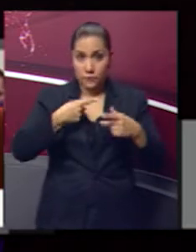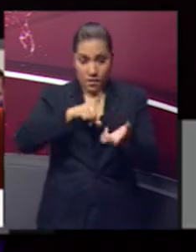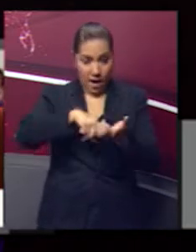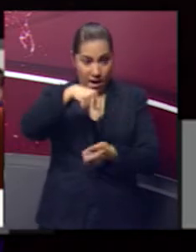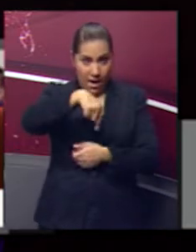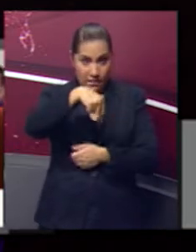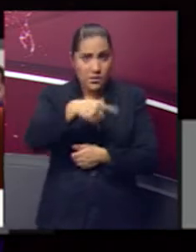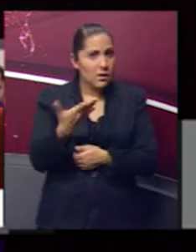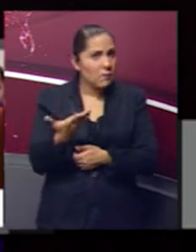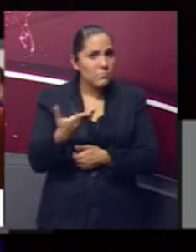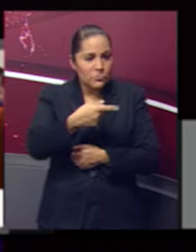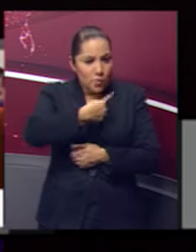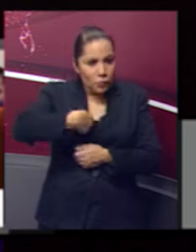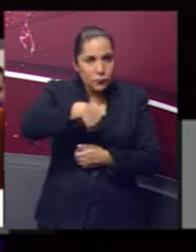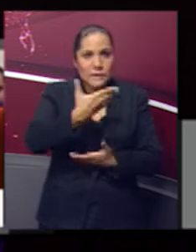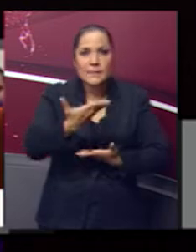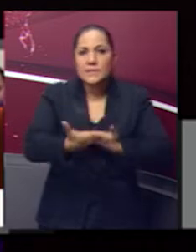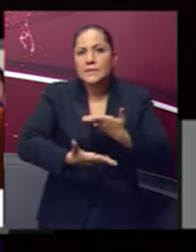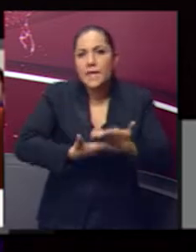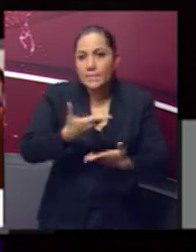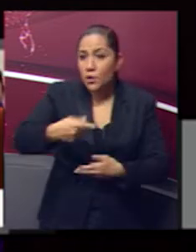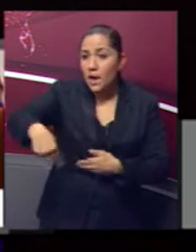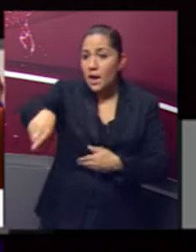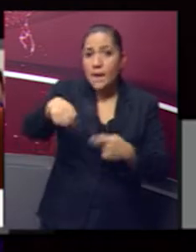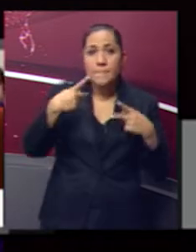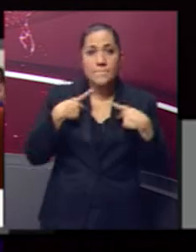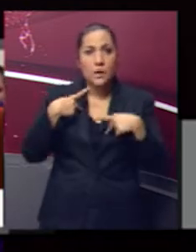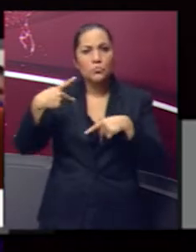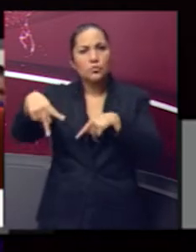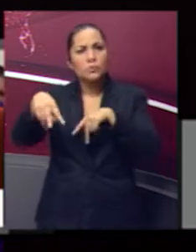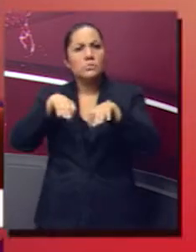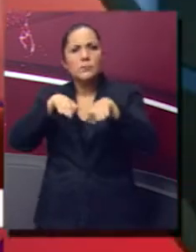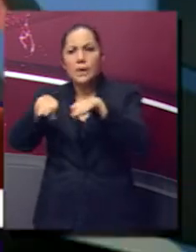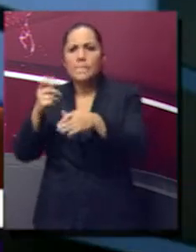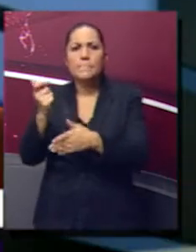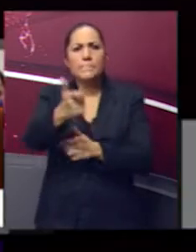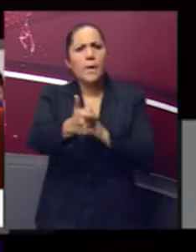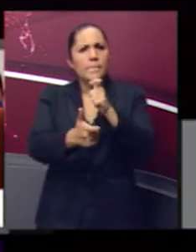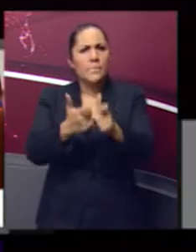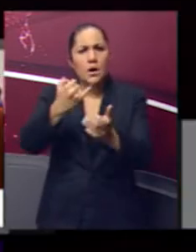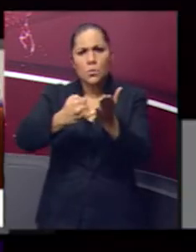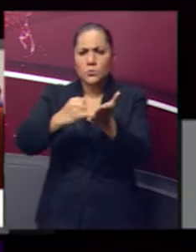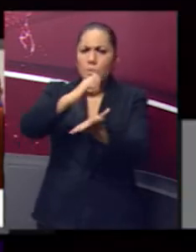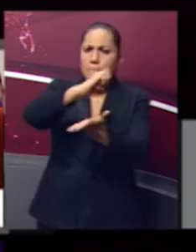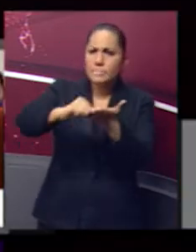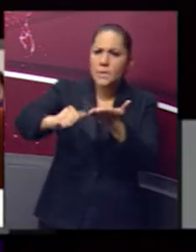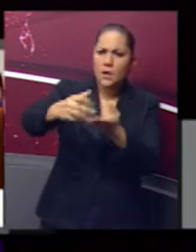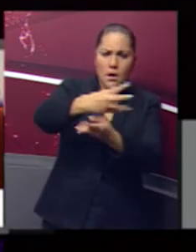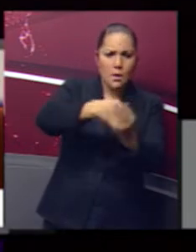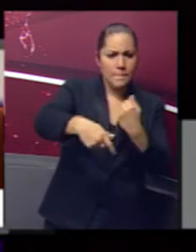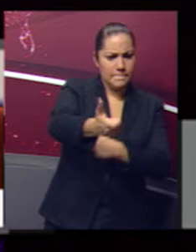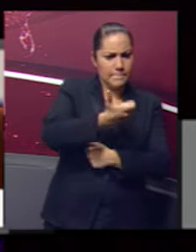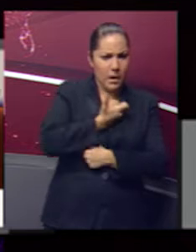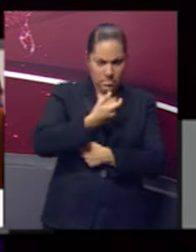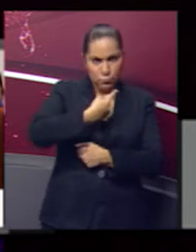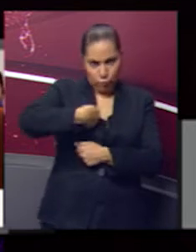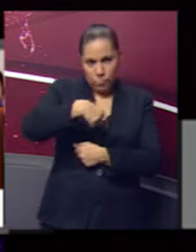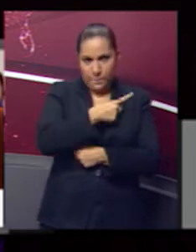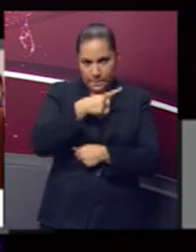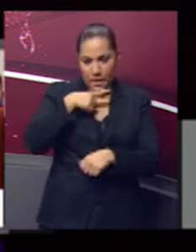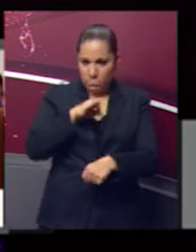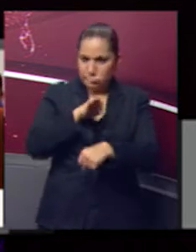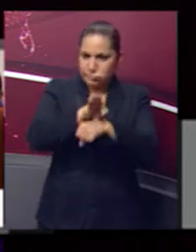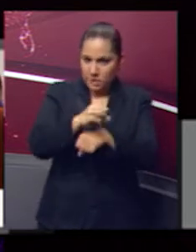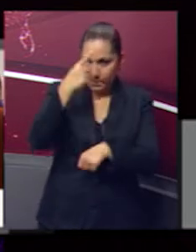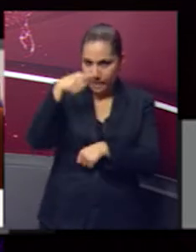paga nuestros sueldos la oportunidad de un sueldo mejor. En la actual administración el salario mínimo ha